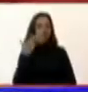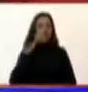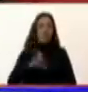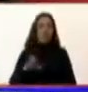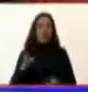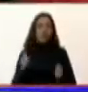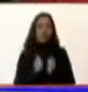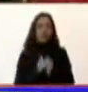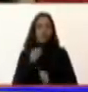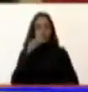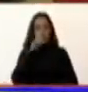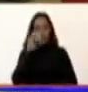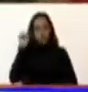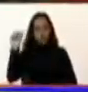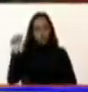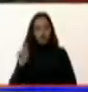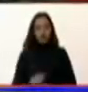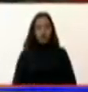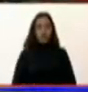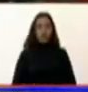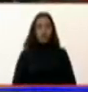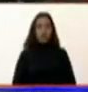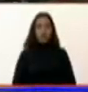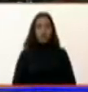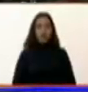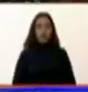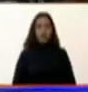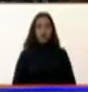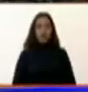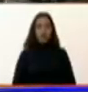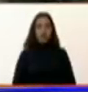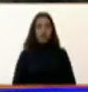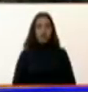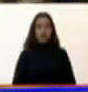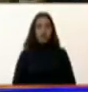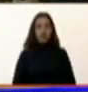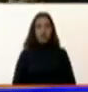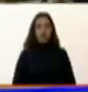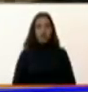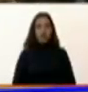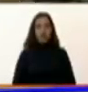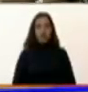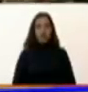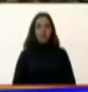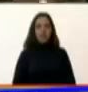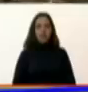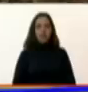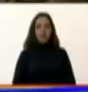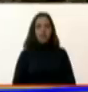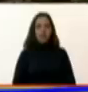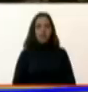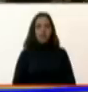estar con Maduro. Gracias. Es un orgullo estar con Maduro.